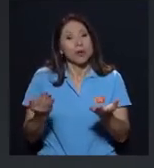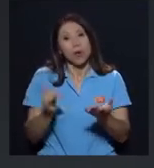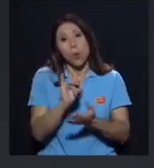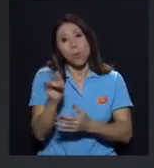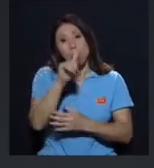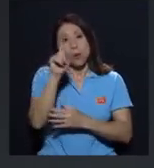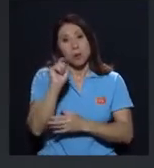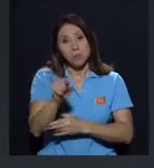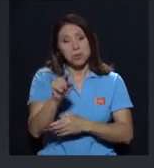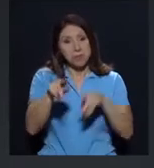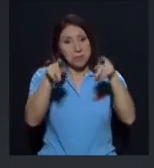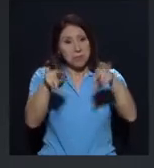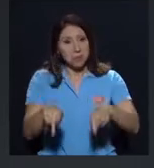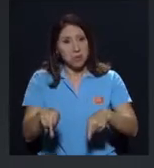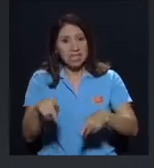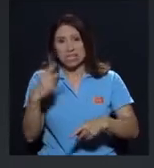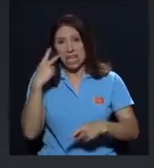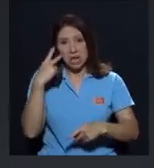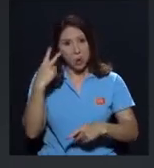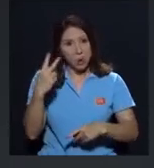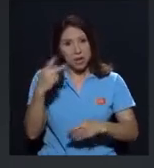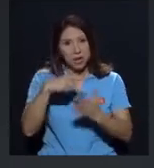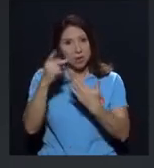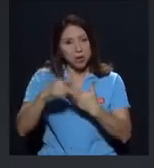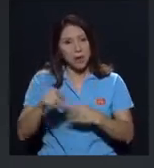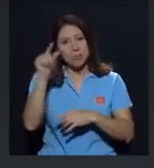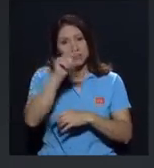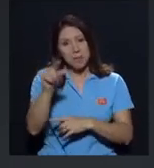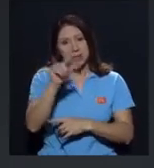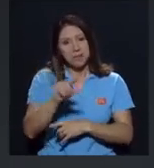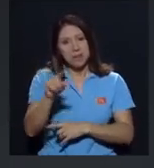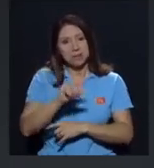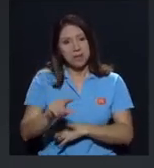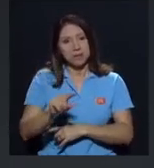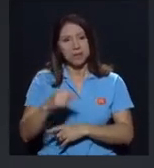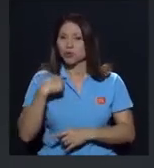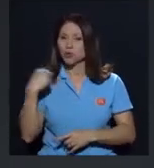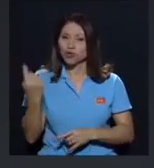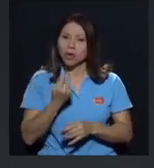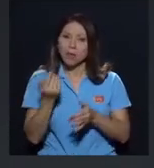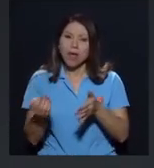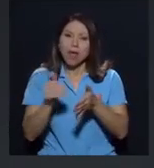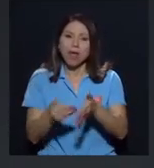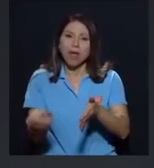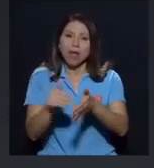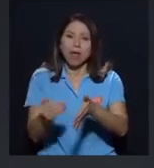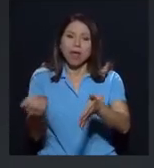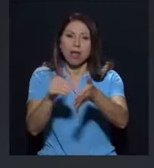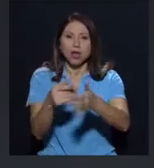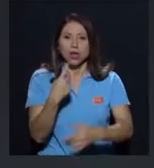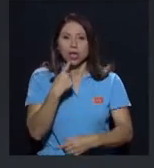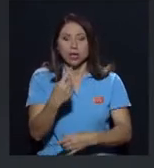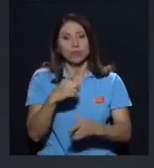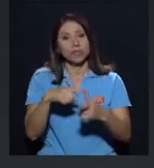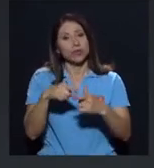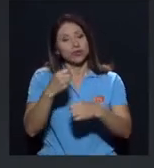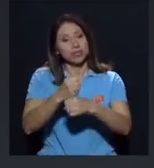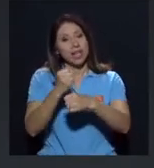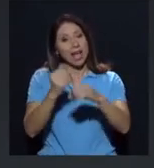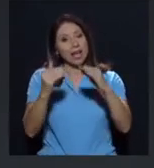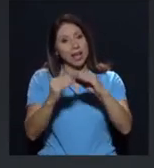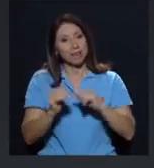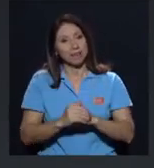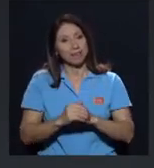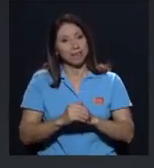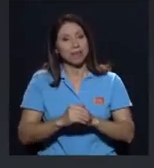el programa porque con frecuencia lo digo y les dejamos de tarea es a esa pregunta de cómo se paga